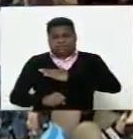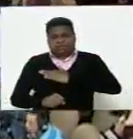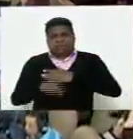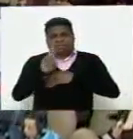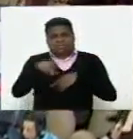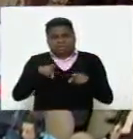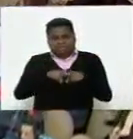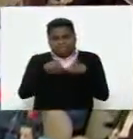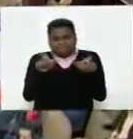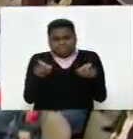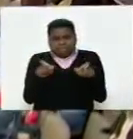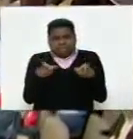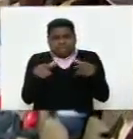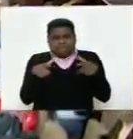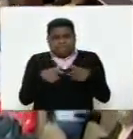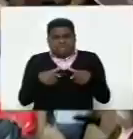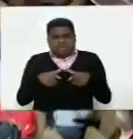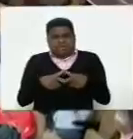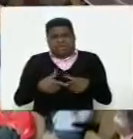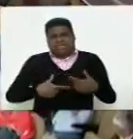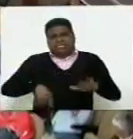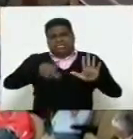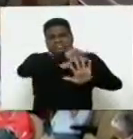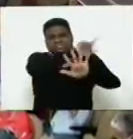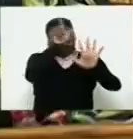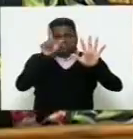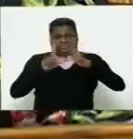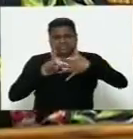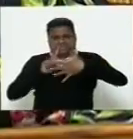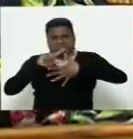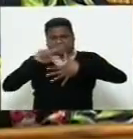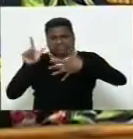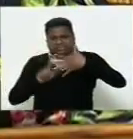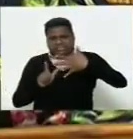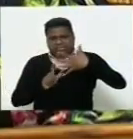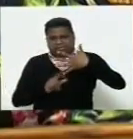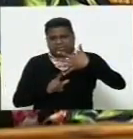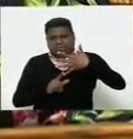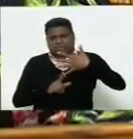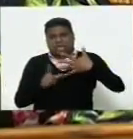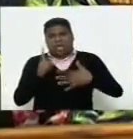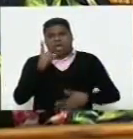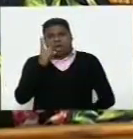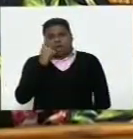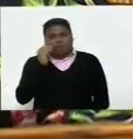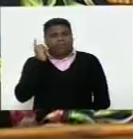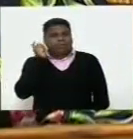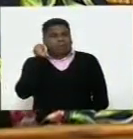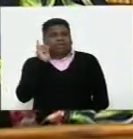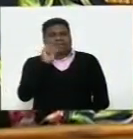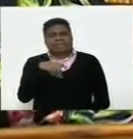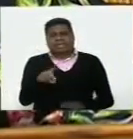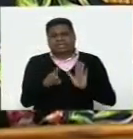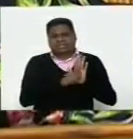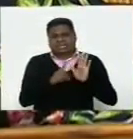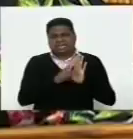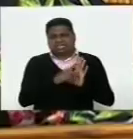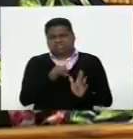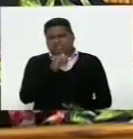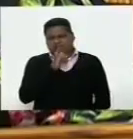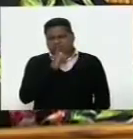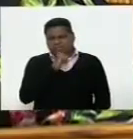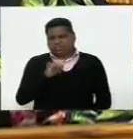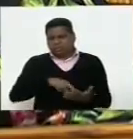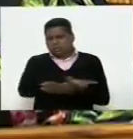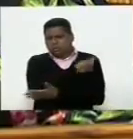y cesárea. 5. Las mujeres y los hombres tienen derecho a la información